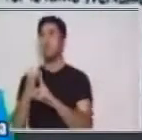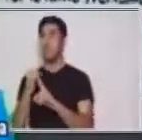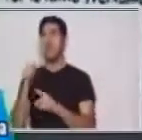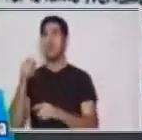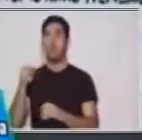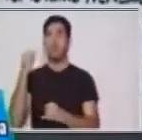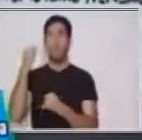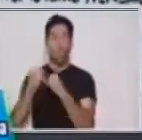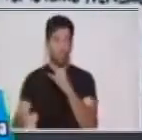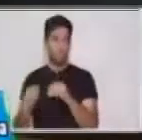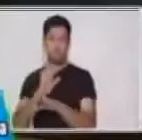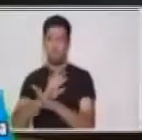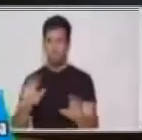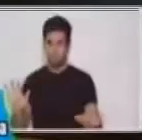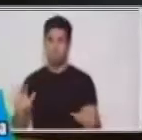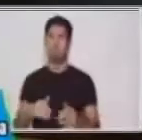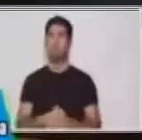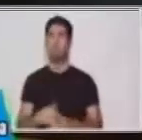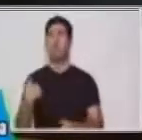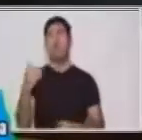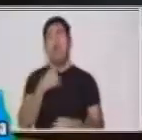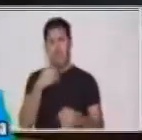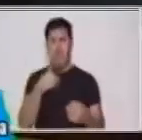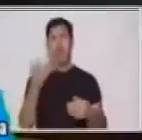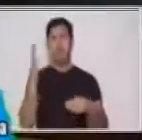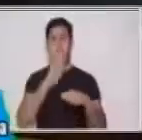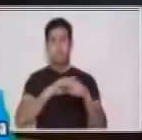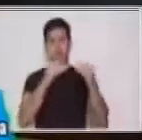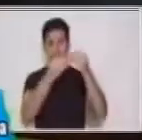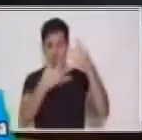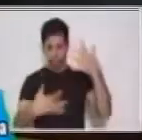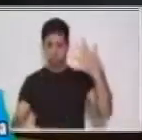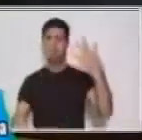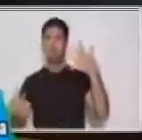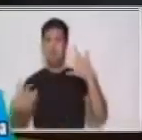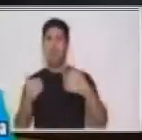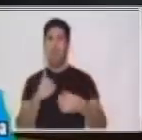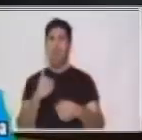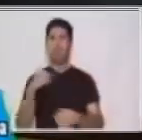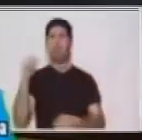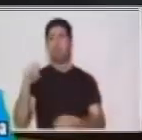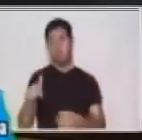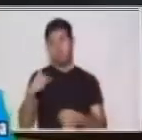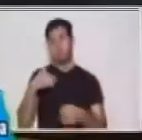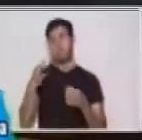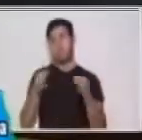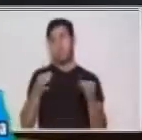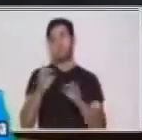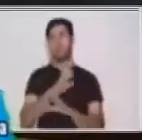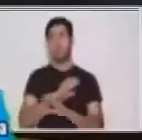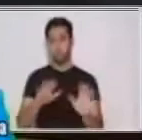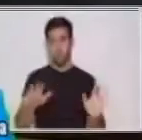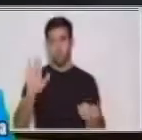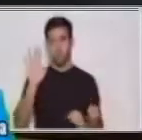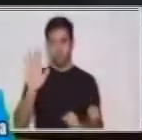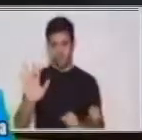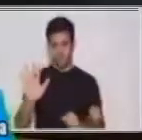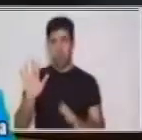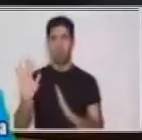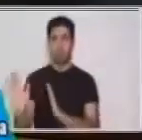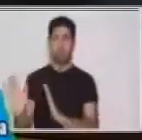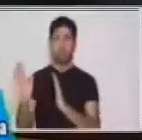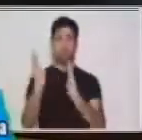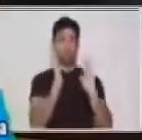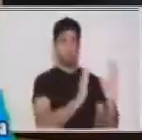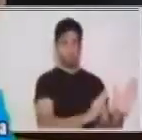cual. Hay muchos más conectores. El día de hoy solo vamos a ver 5. Muy bien. Entonces,